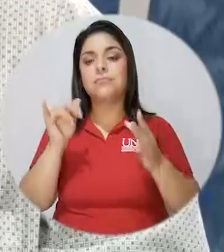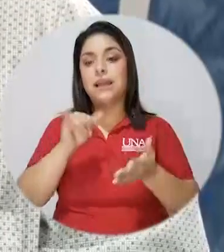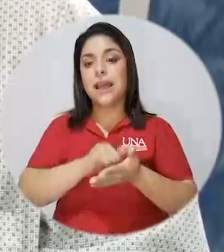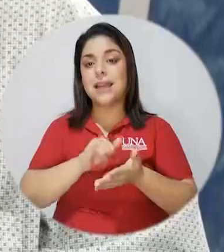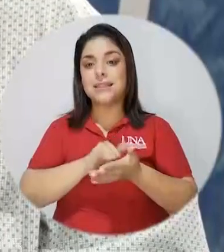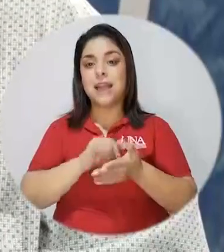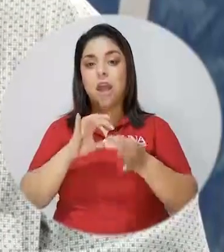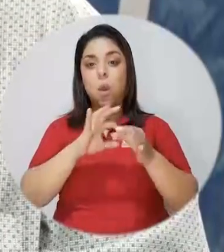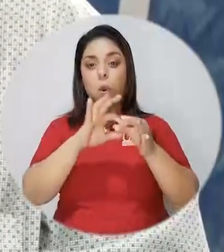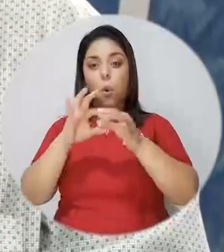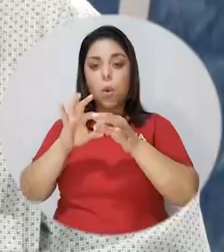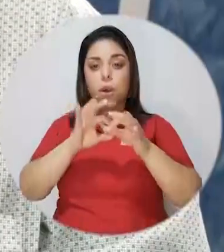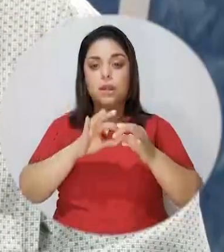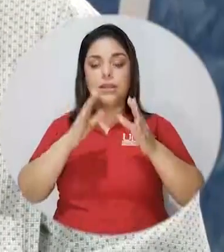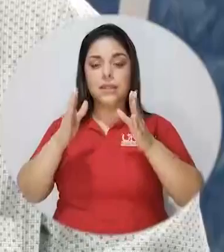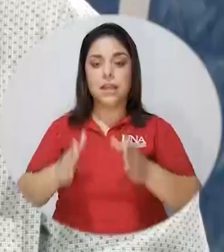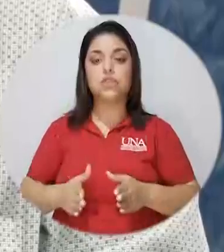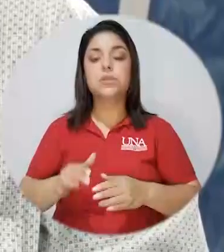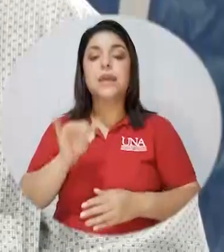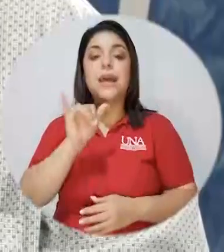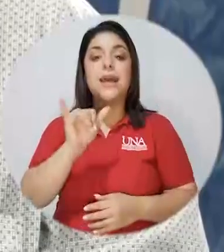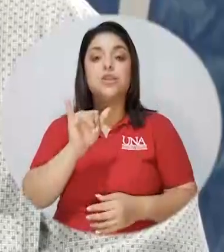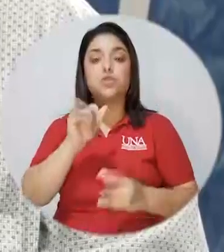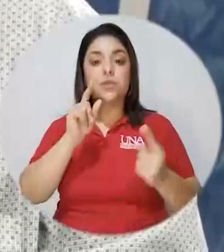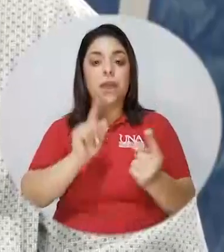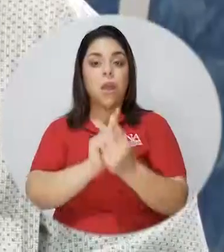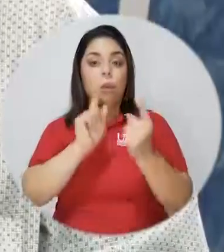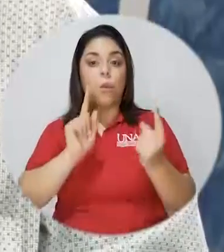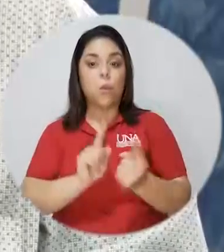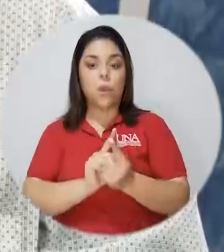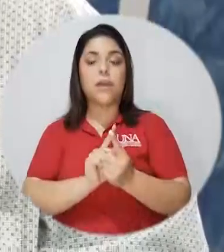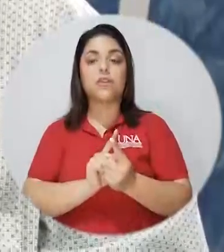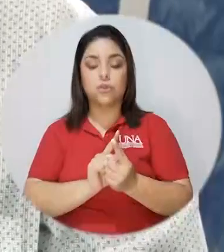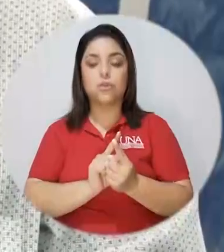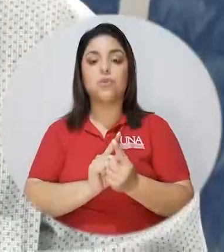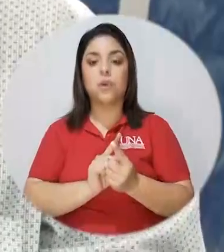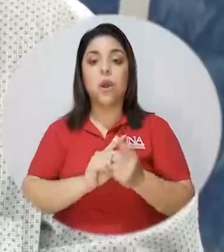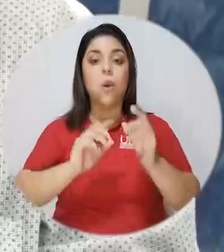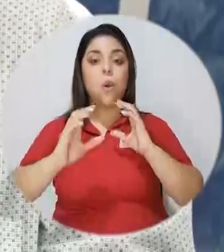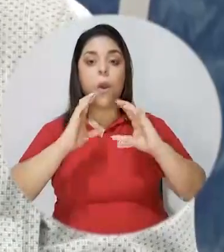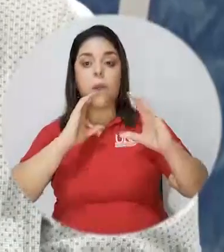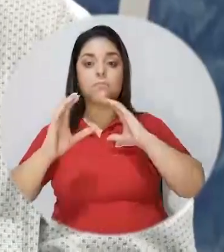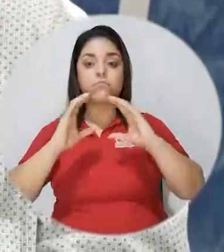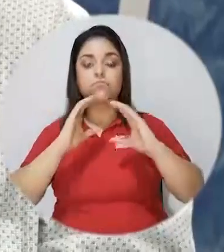cabo esas coordinaciones, esos encuentros,